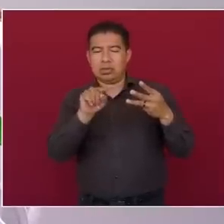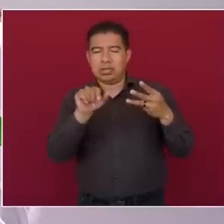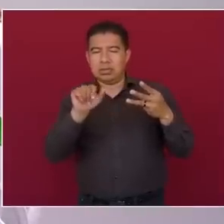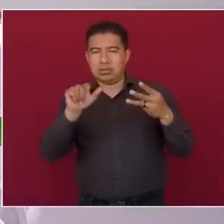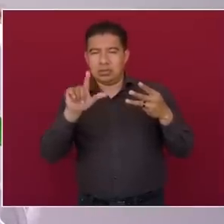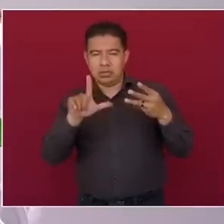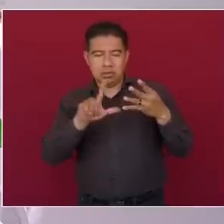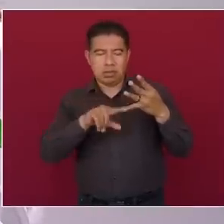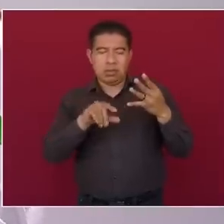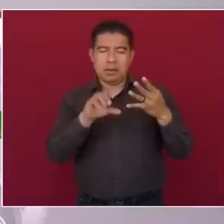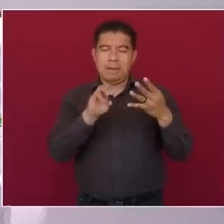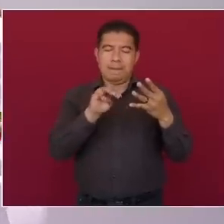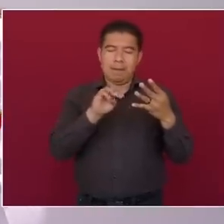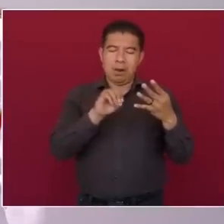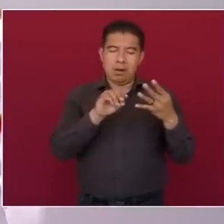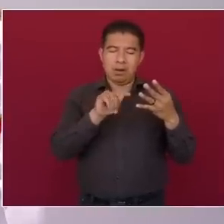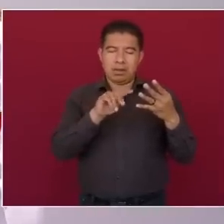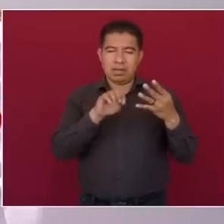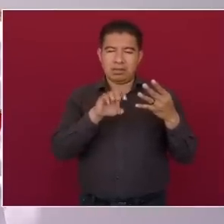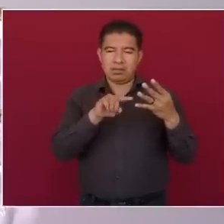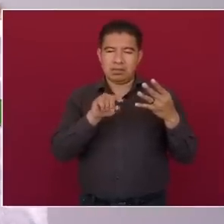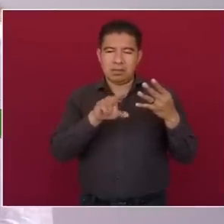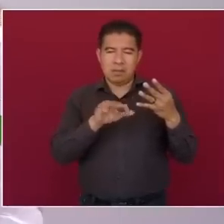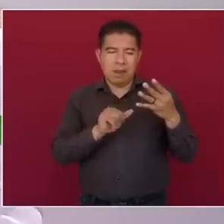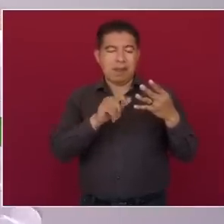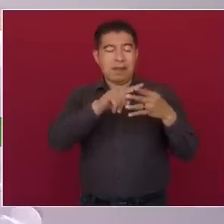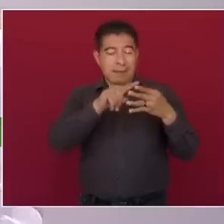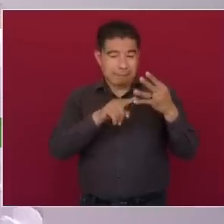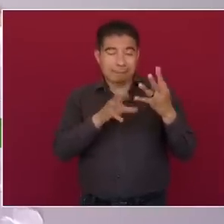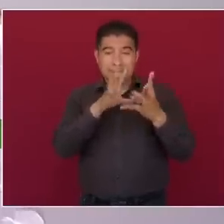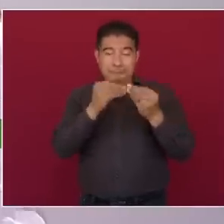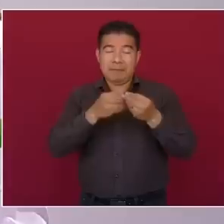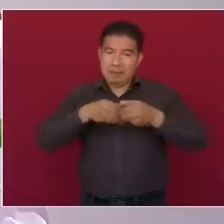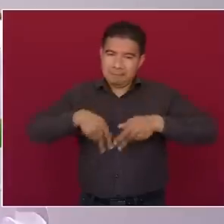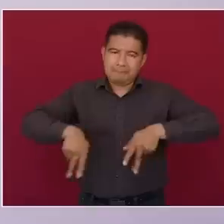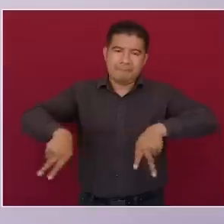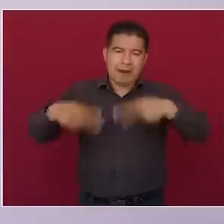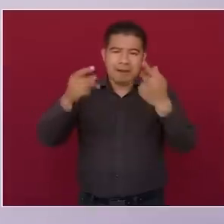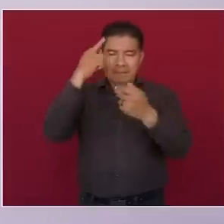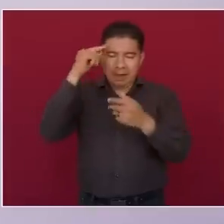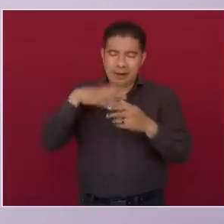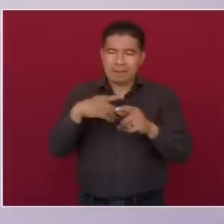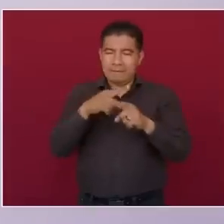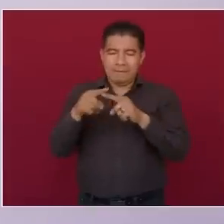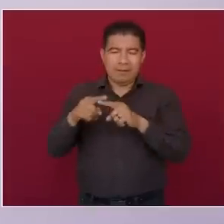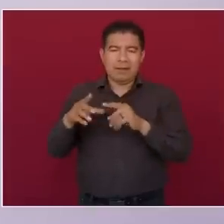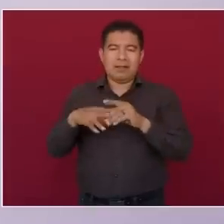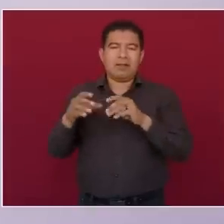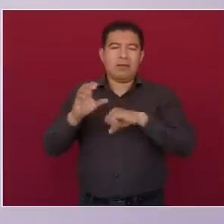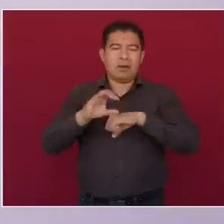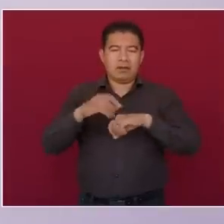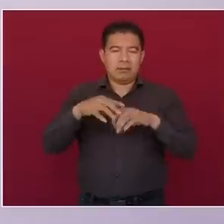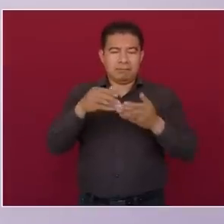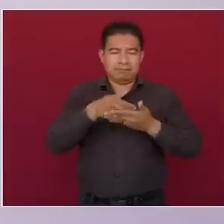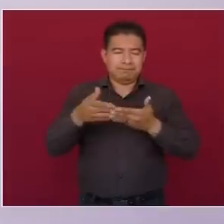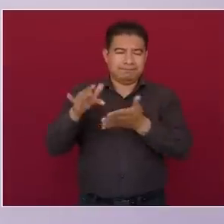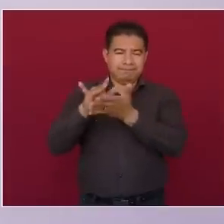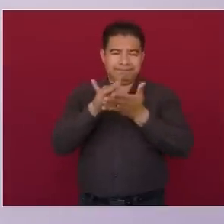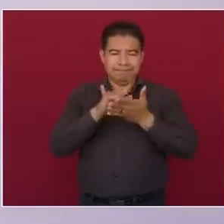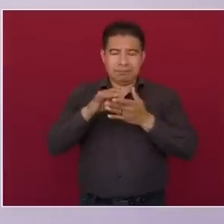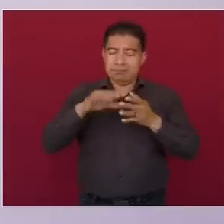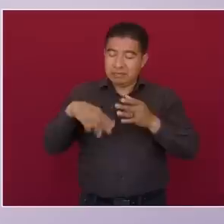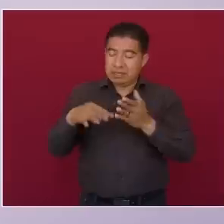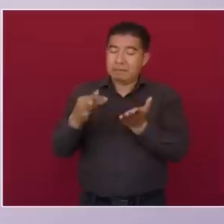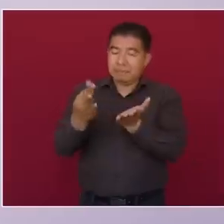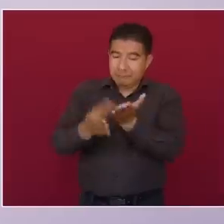poder abastecer las cantidades que se requerían. La proveeduría de acero, varilla y accesorios fueron nacionales, a tal grado